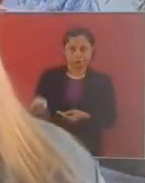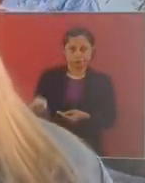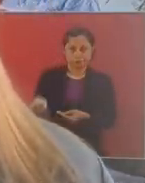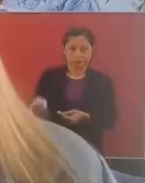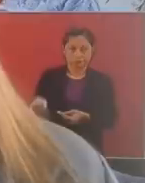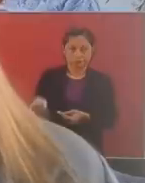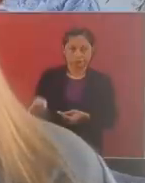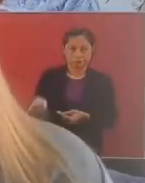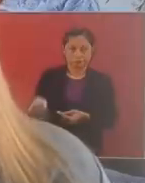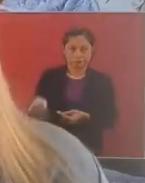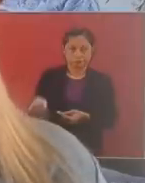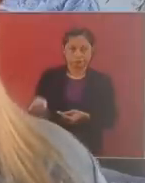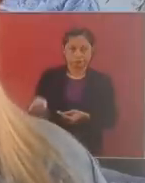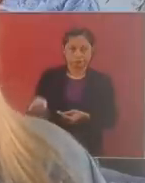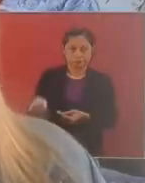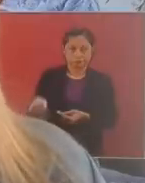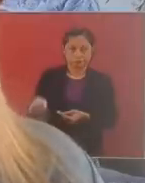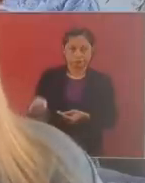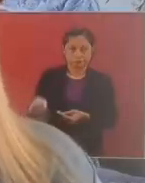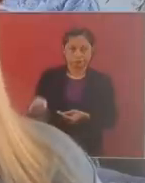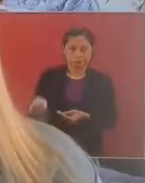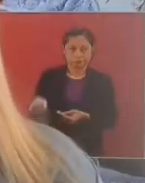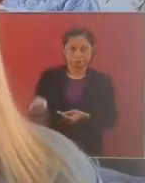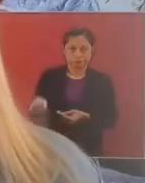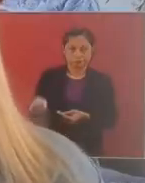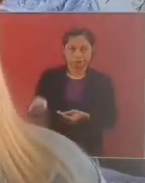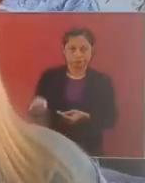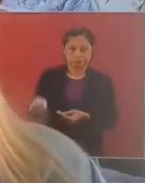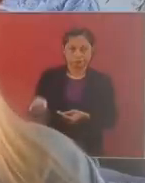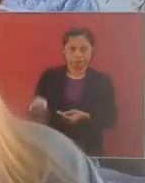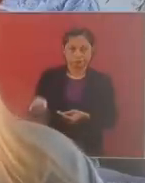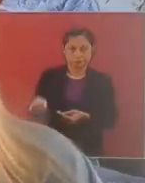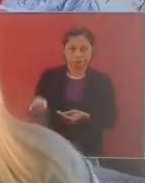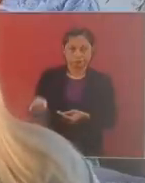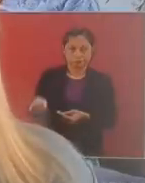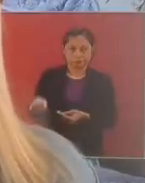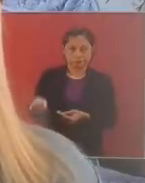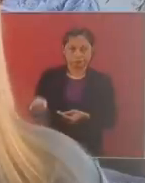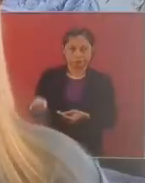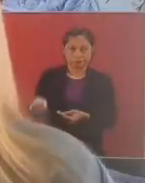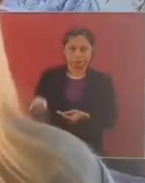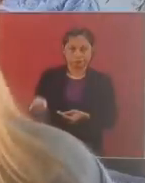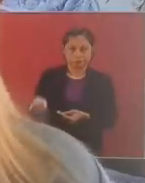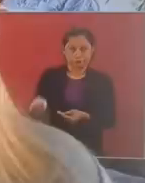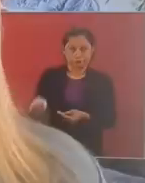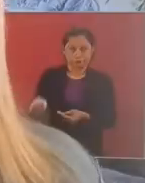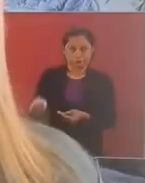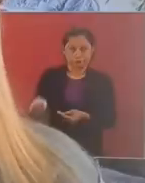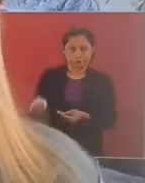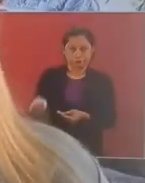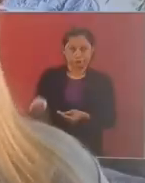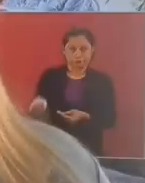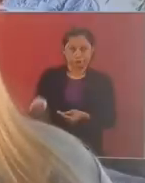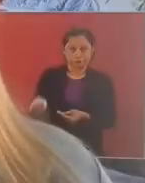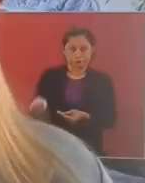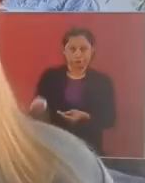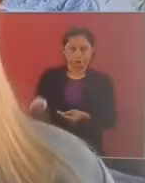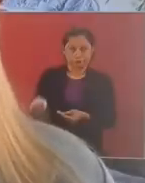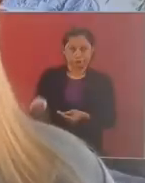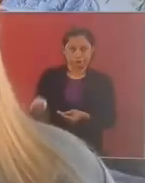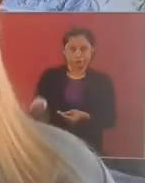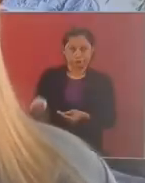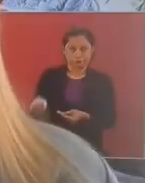Y desgraciadamente hay millones de personas que no tienen verdaderamente qué comer, no